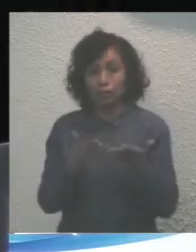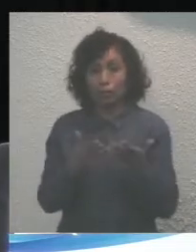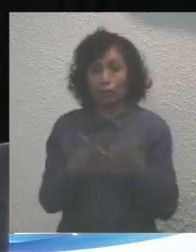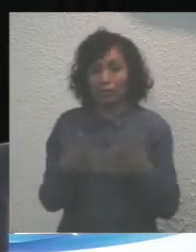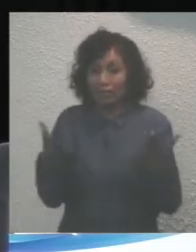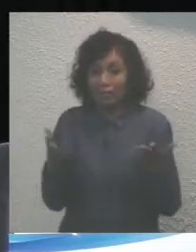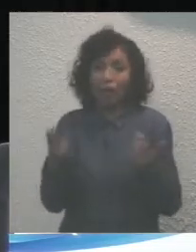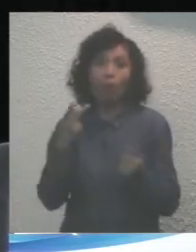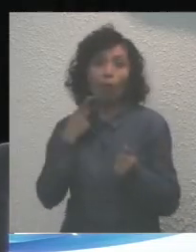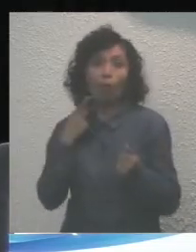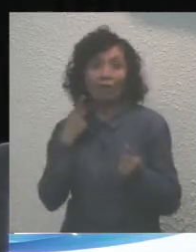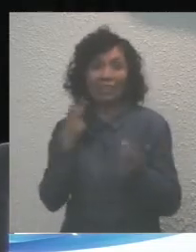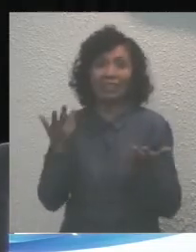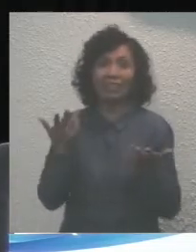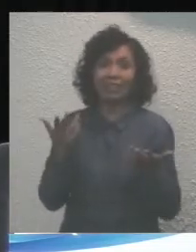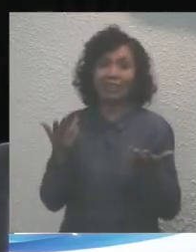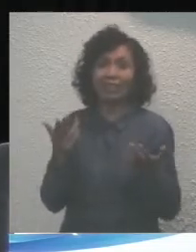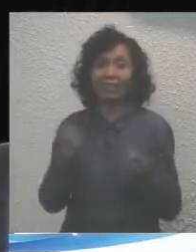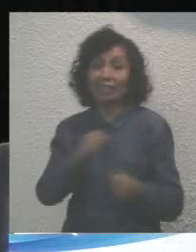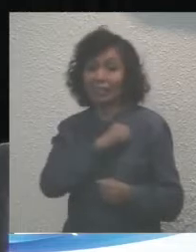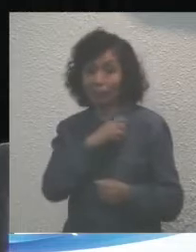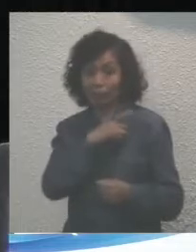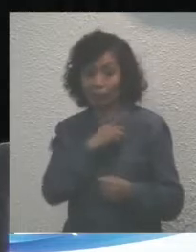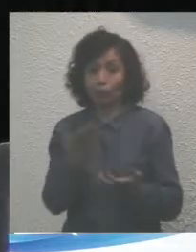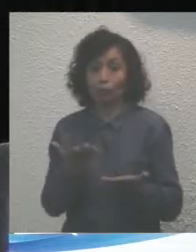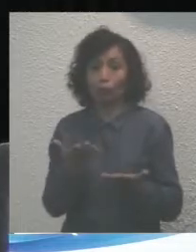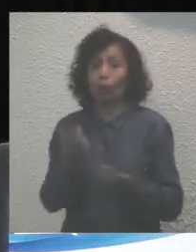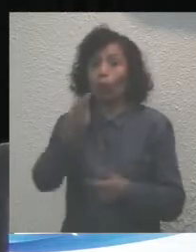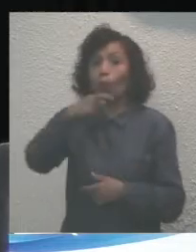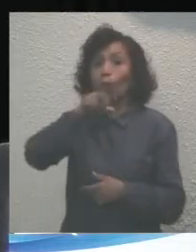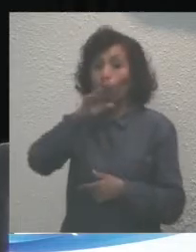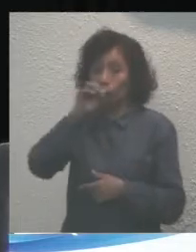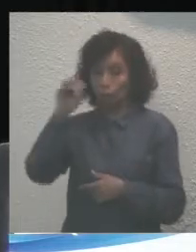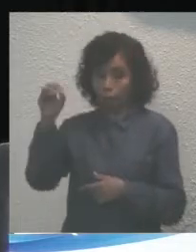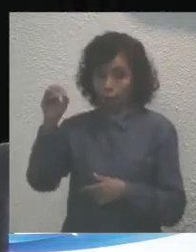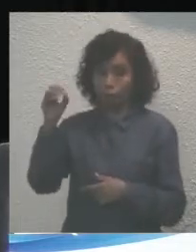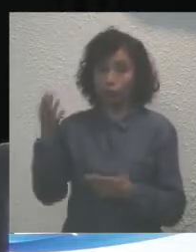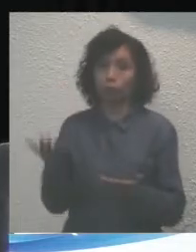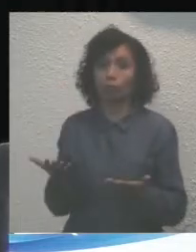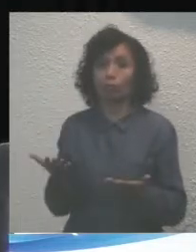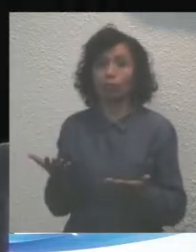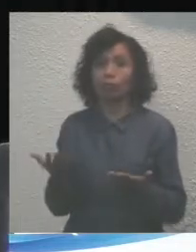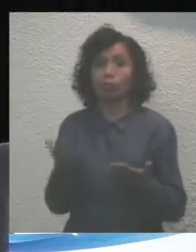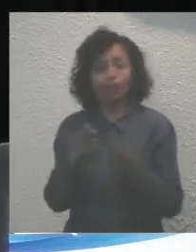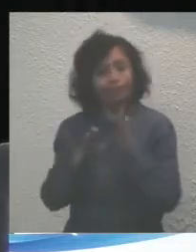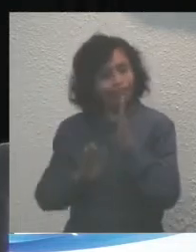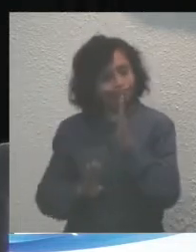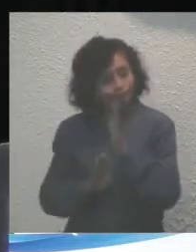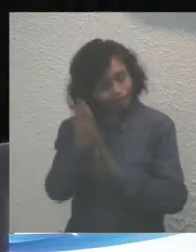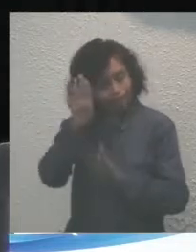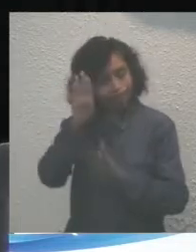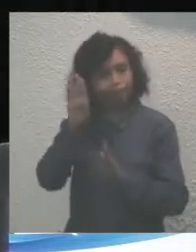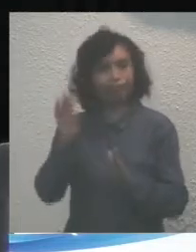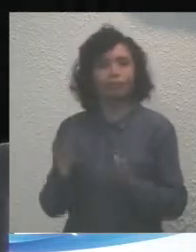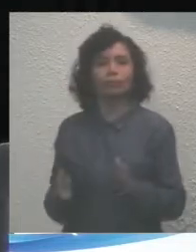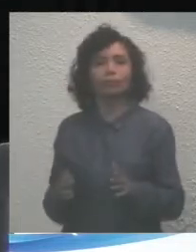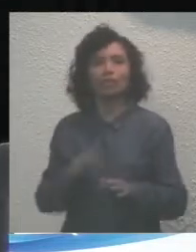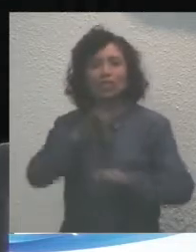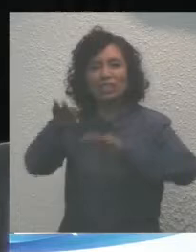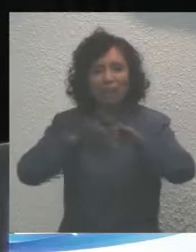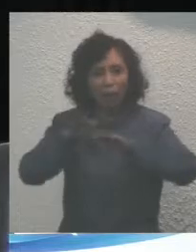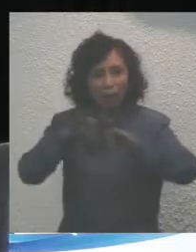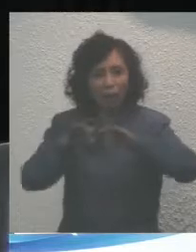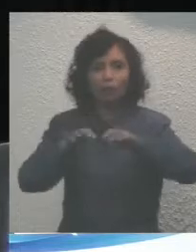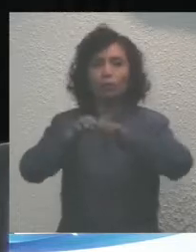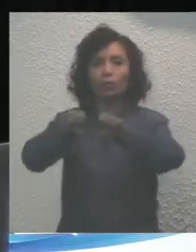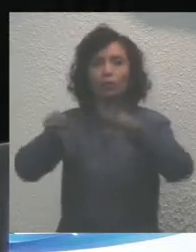flagelos políticos y sanitarios. Como quintanarroenses, hemos salido adelante, trabajando en